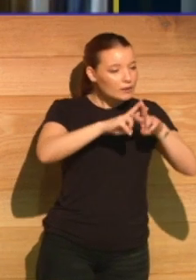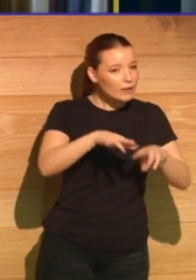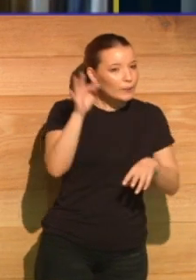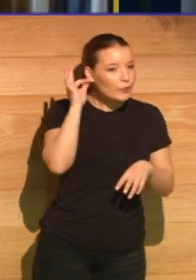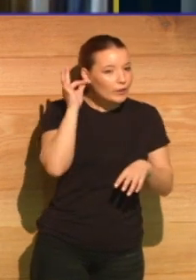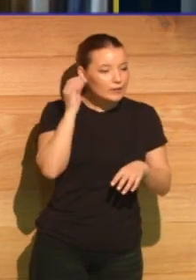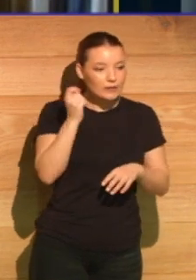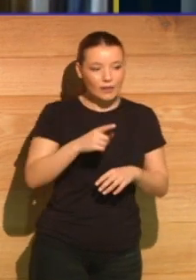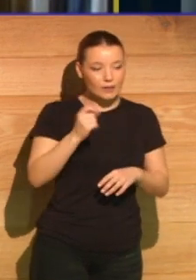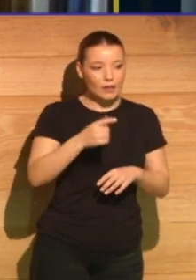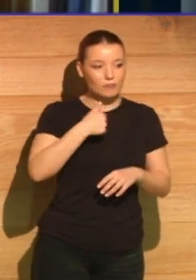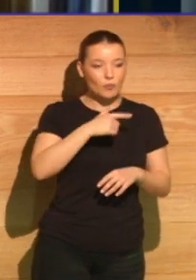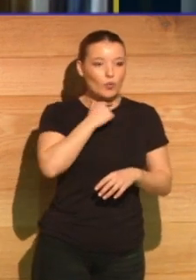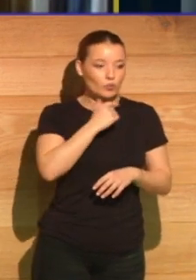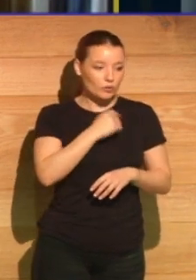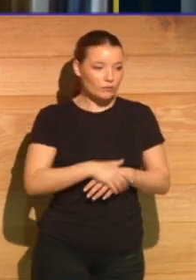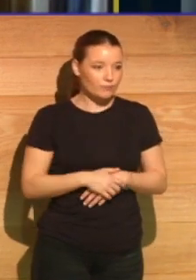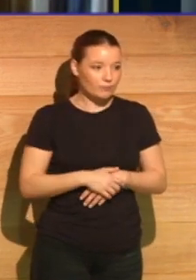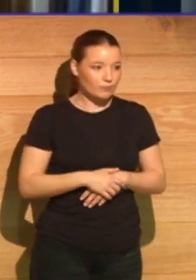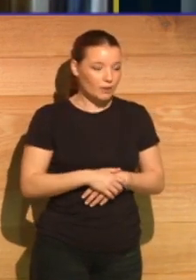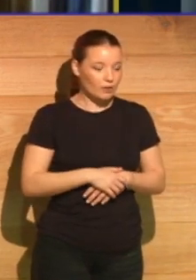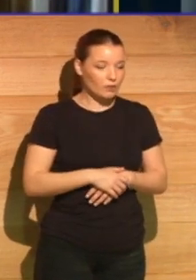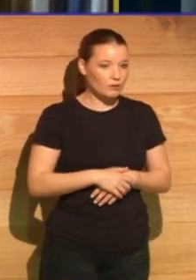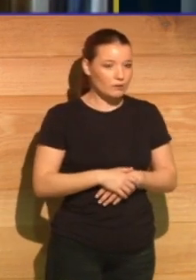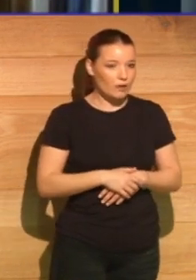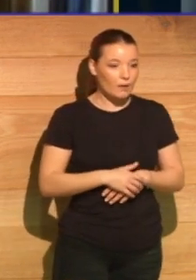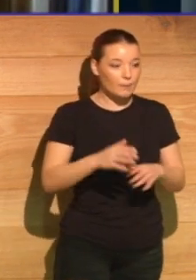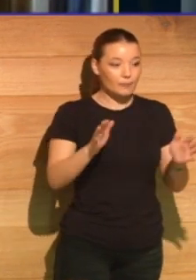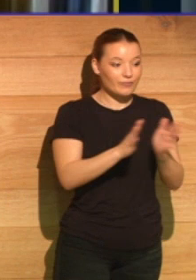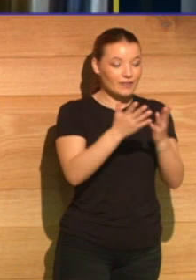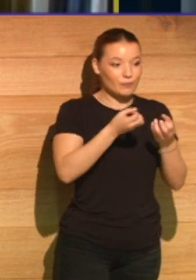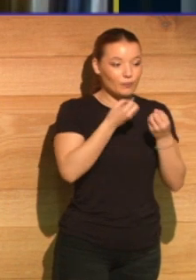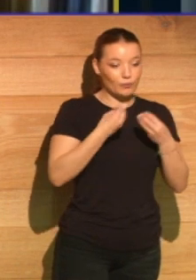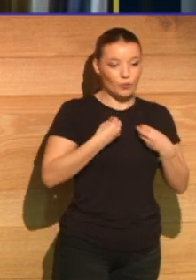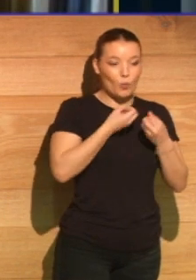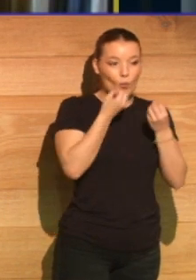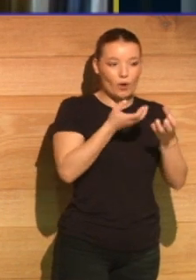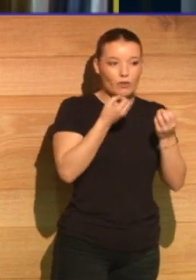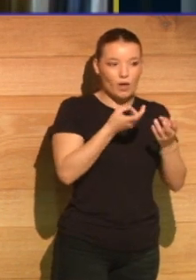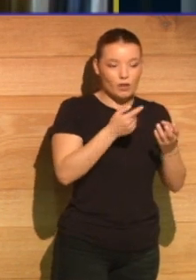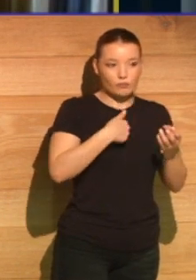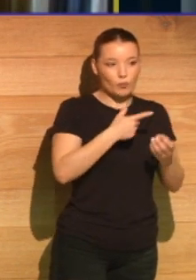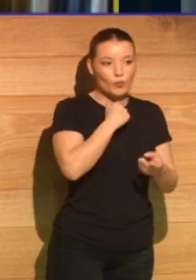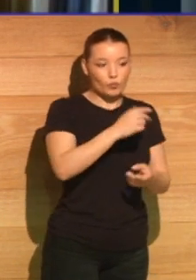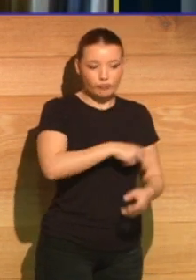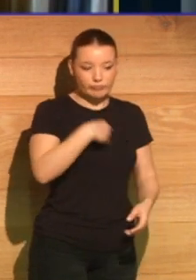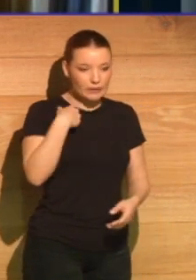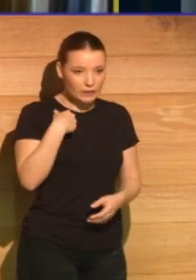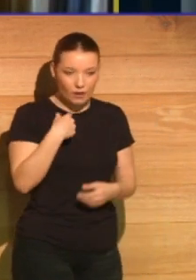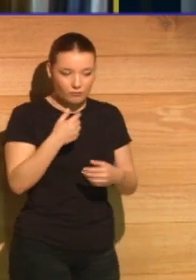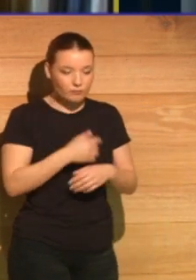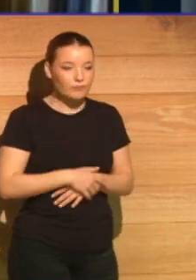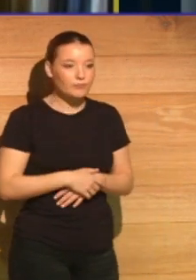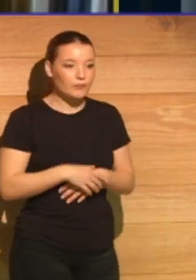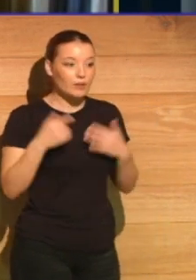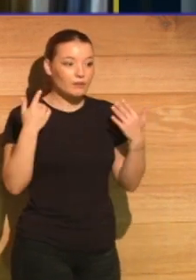gustado mucho las biografías de gente interesante en general. Creo que se aprende mucho, ¿no? Y claro, de las científicas, pues además me